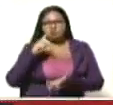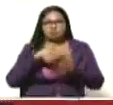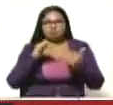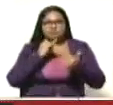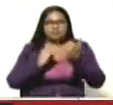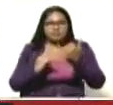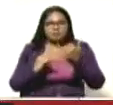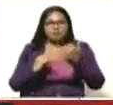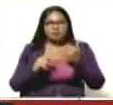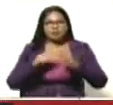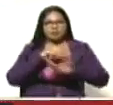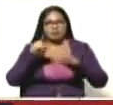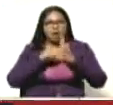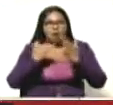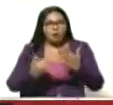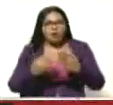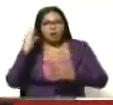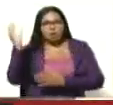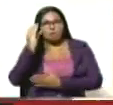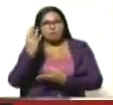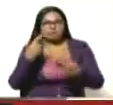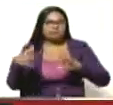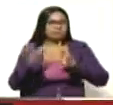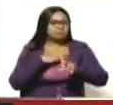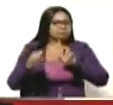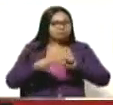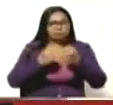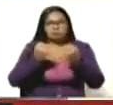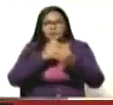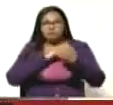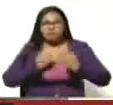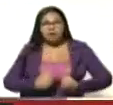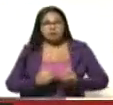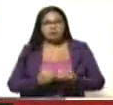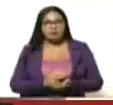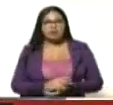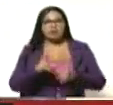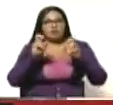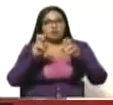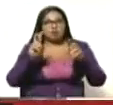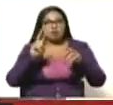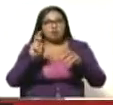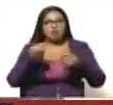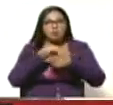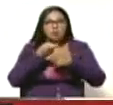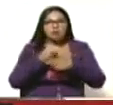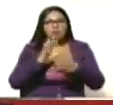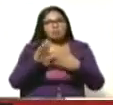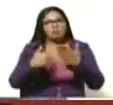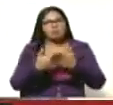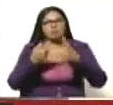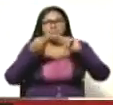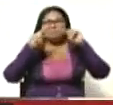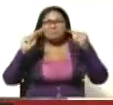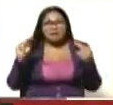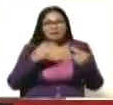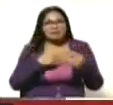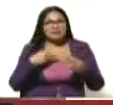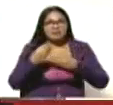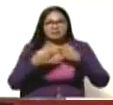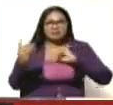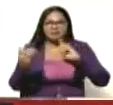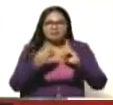cerrando un ciclo en Colombia de muchísima violencia. El nuevo gobierno propone paz, propone